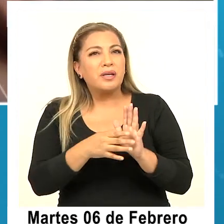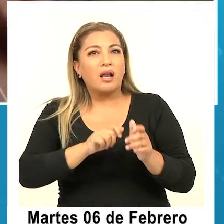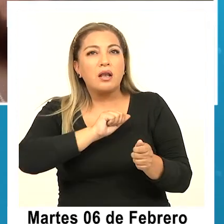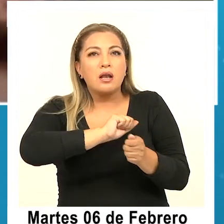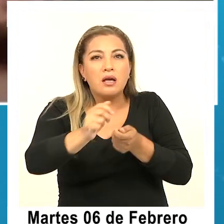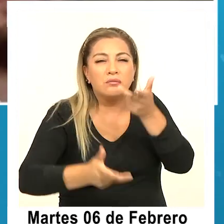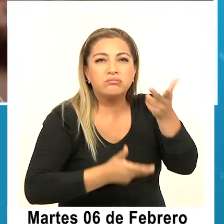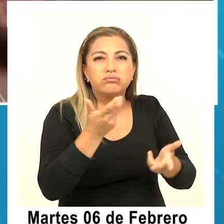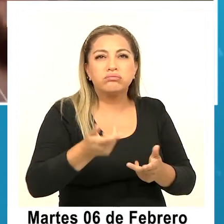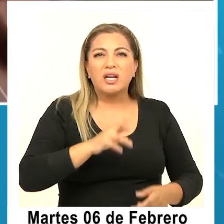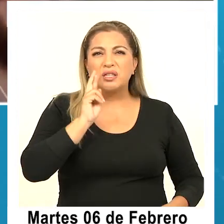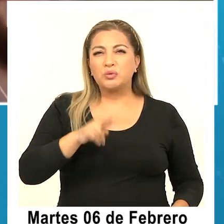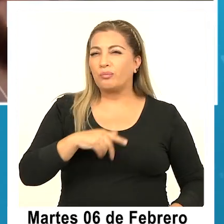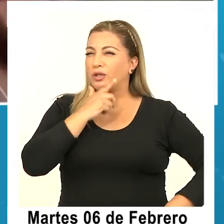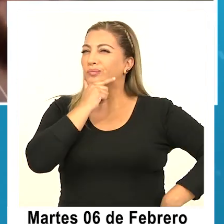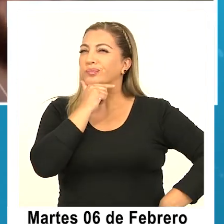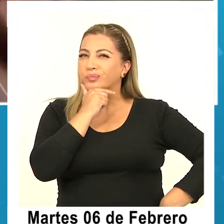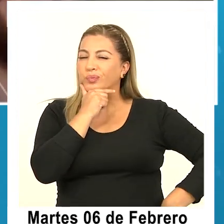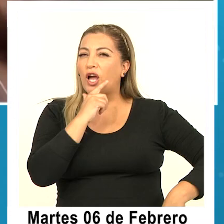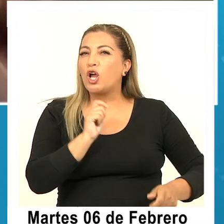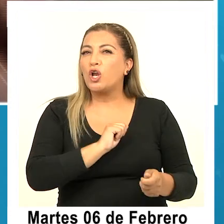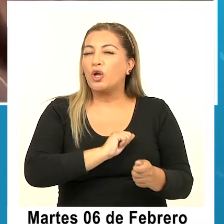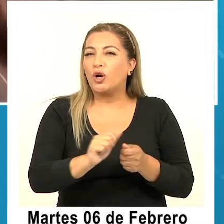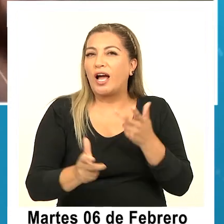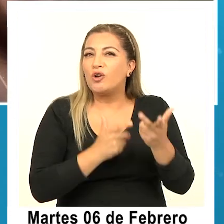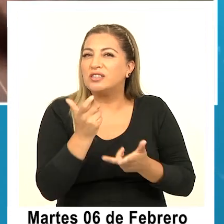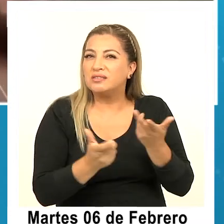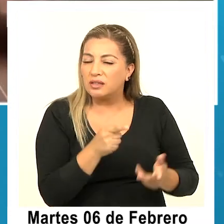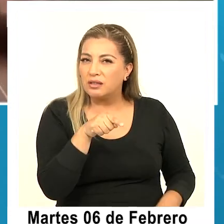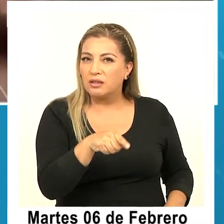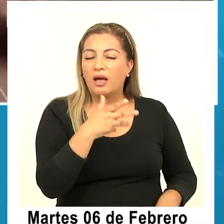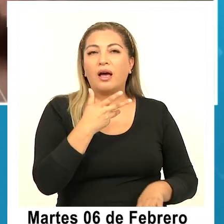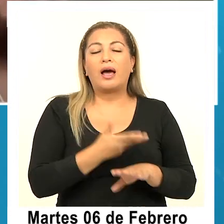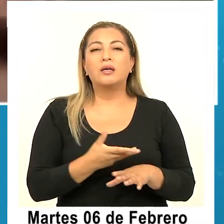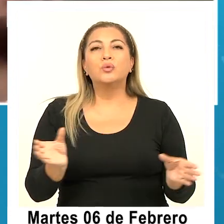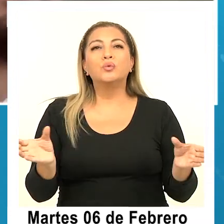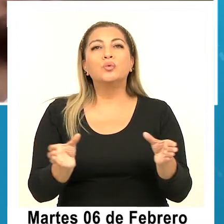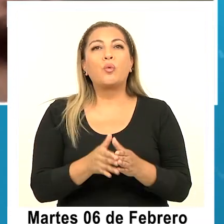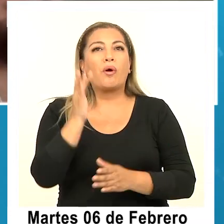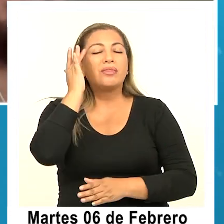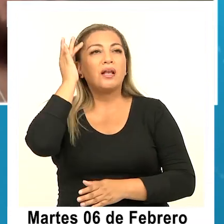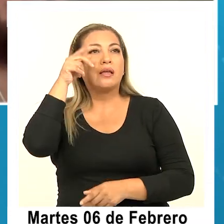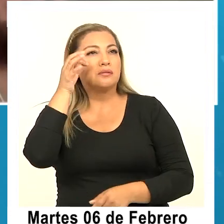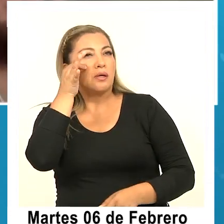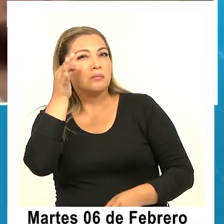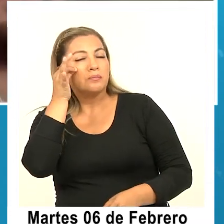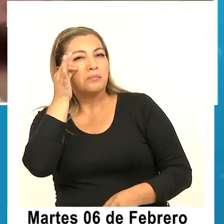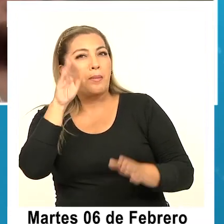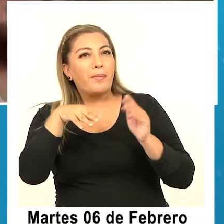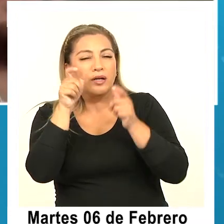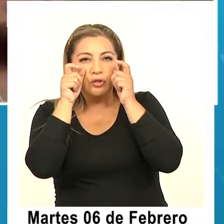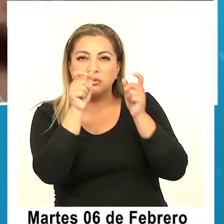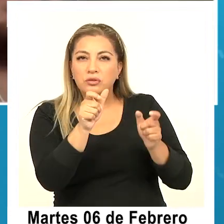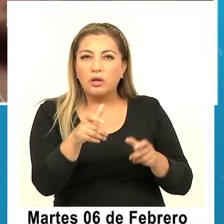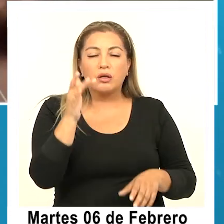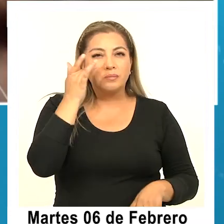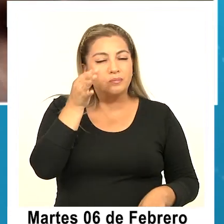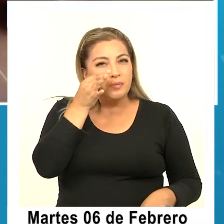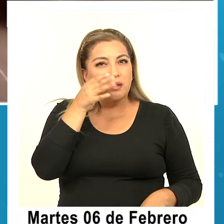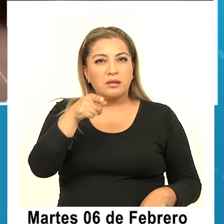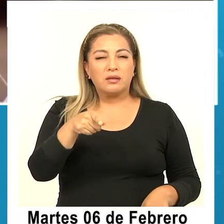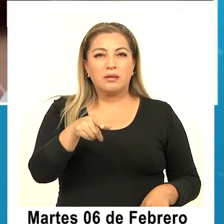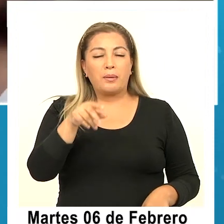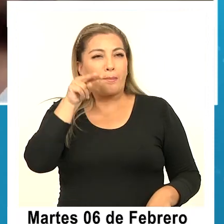sur, son muy sospechosos los incendios que suceden. Hay Muy. que crear un cuerpo de inteligencia, hay que crear más vigilancia. Debe haber un cuerpo especial que